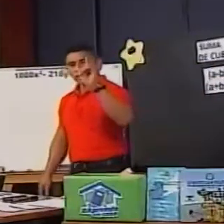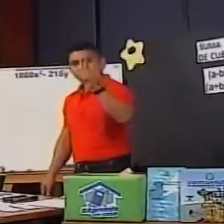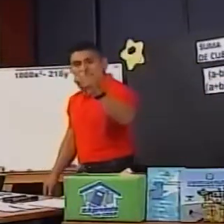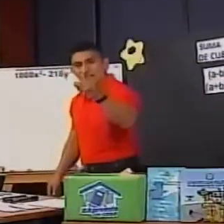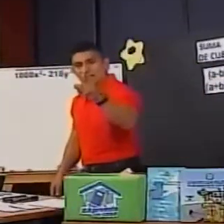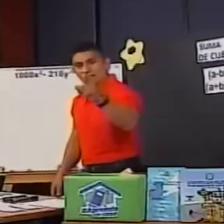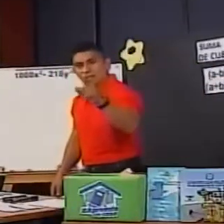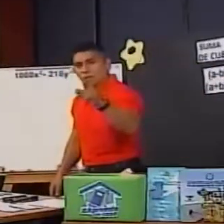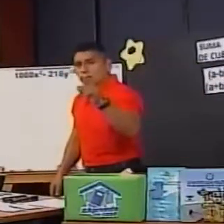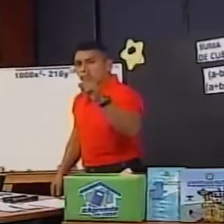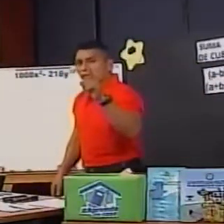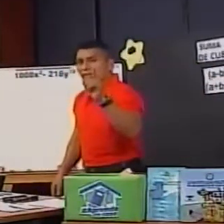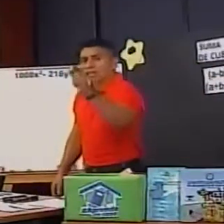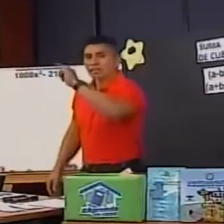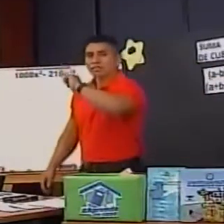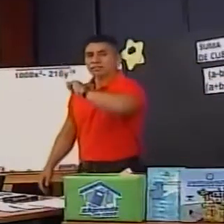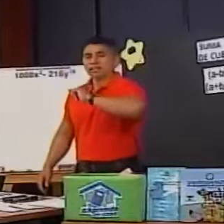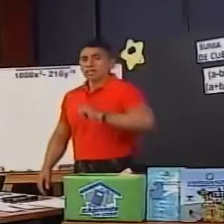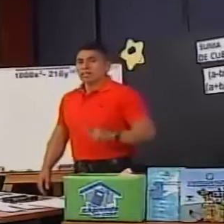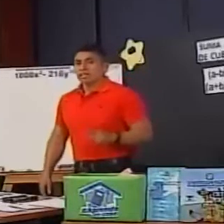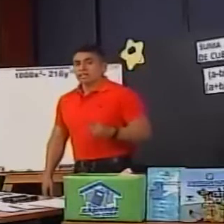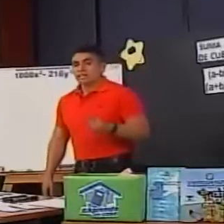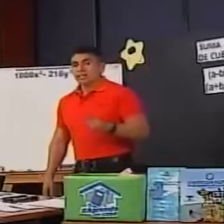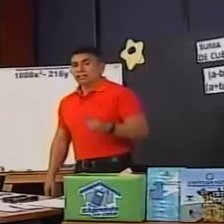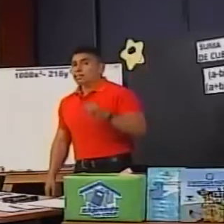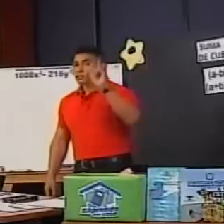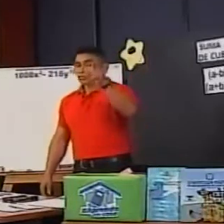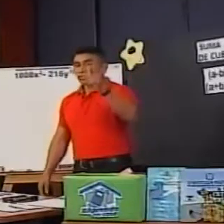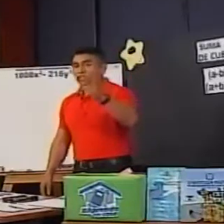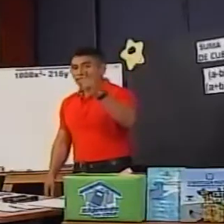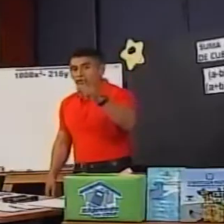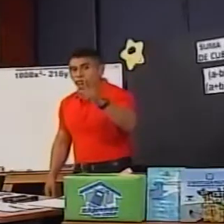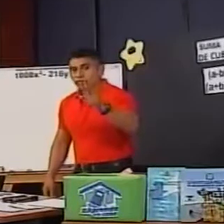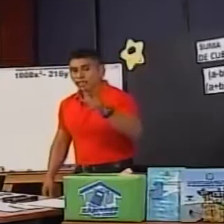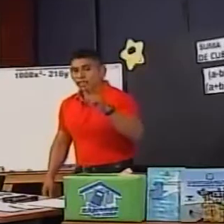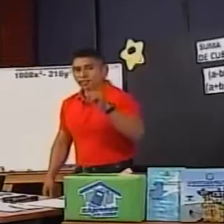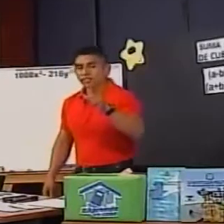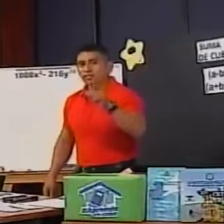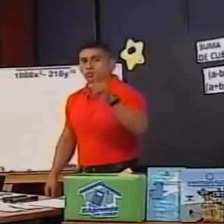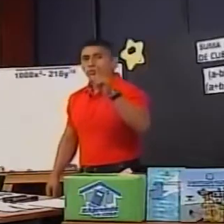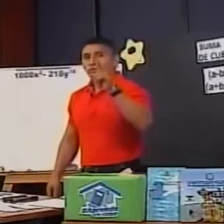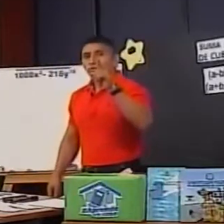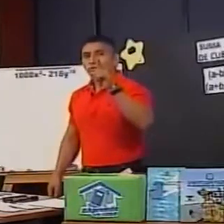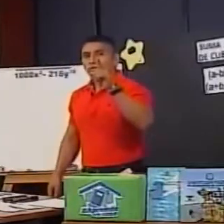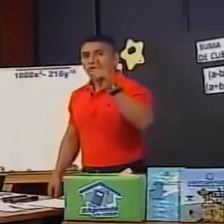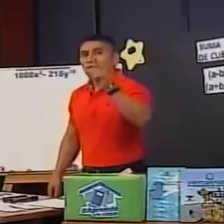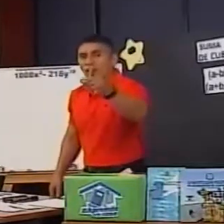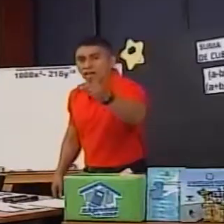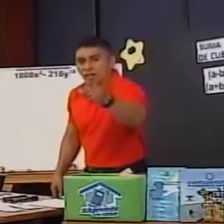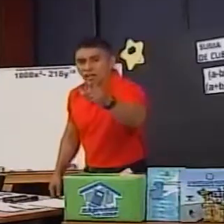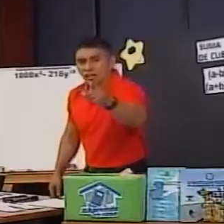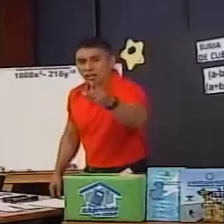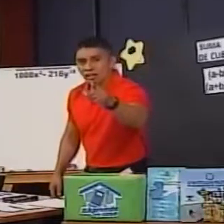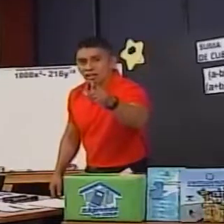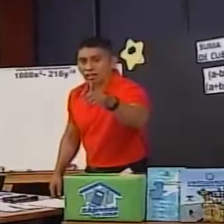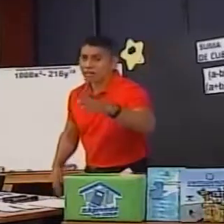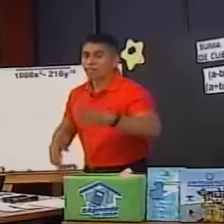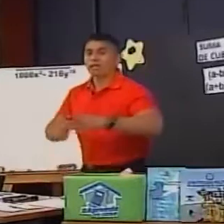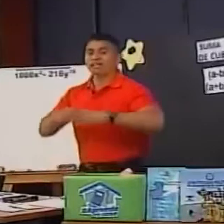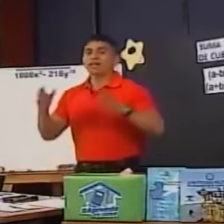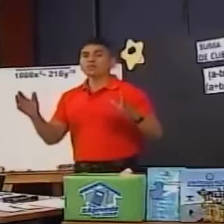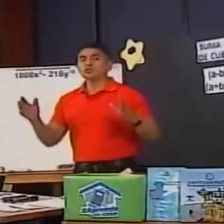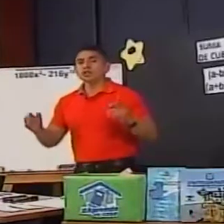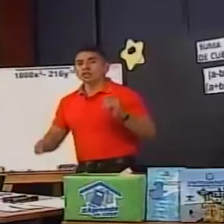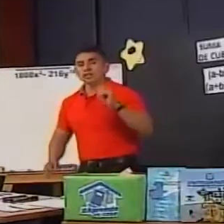dos líneas paralelas. Y entonces nació el signo igual, el